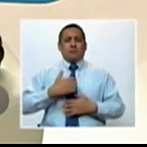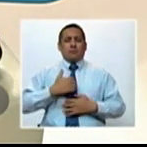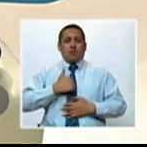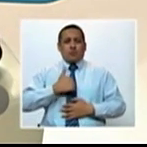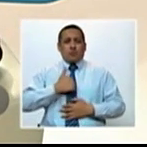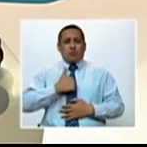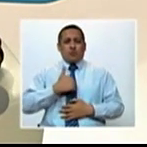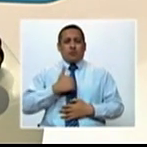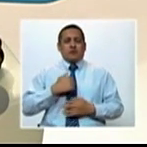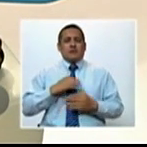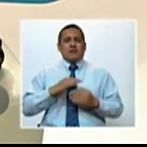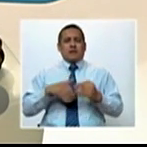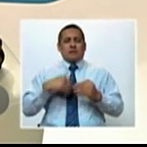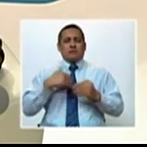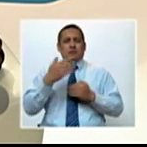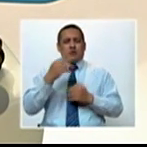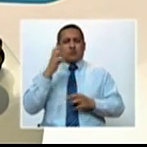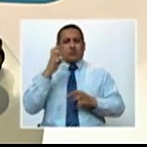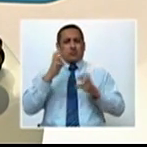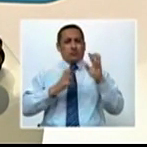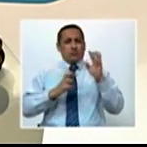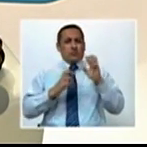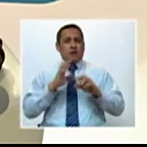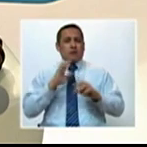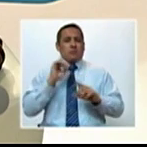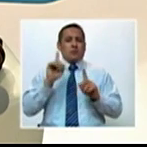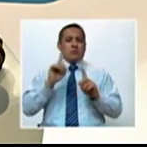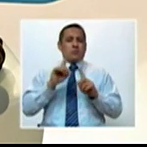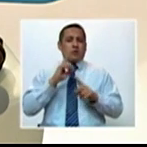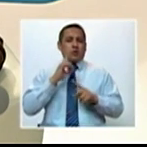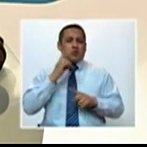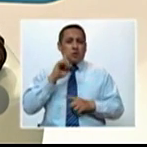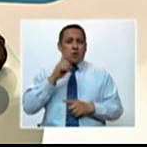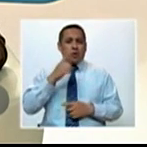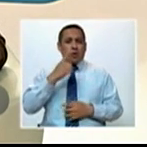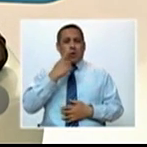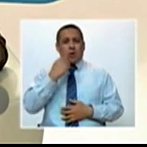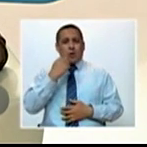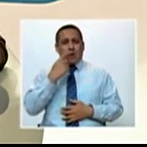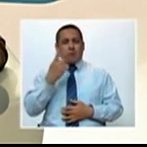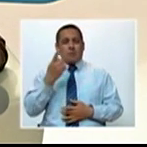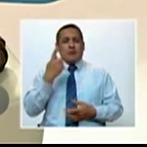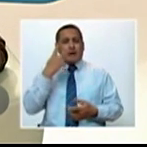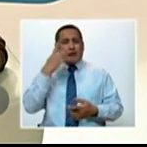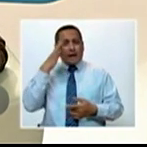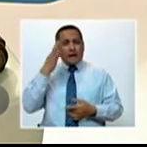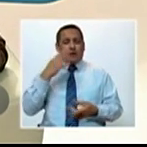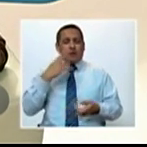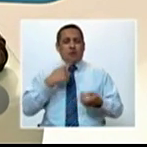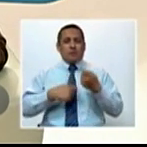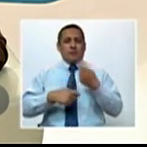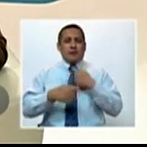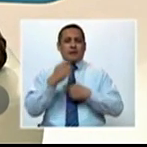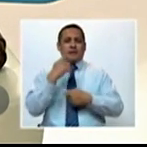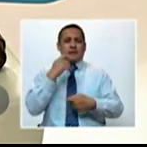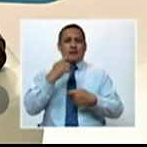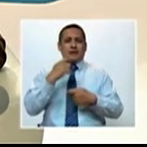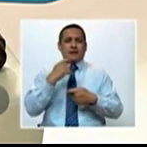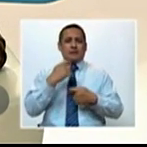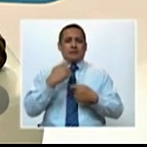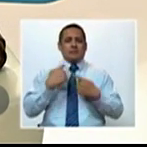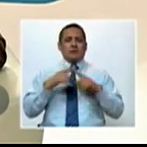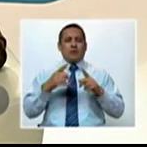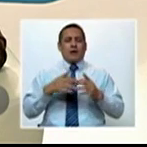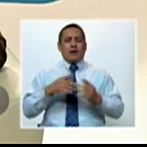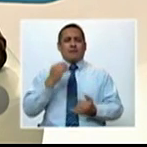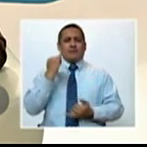lo mejor pueda ser para la comercialización, pero finalmente por lo que se observa